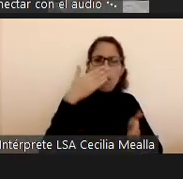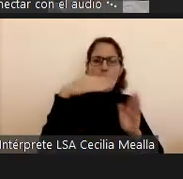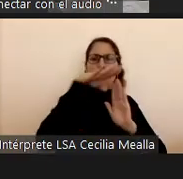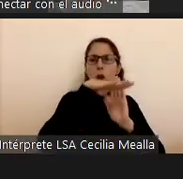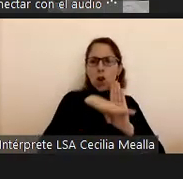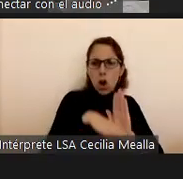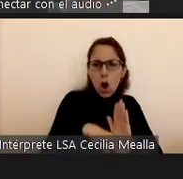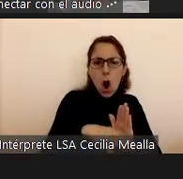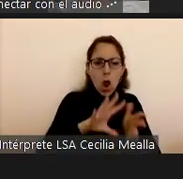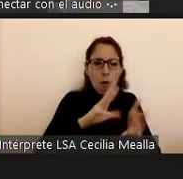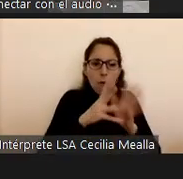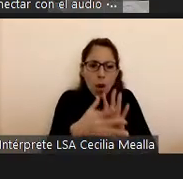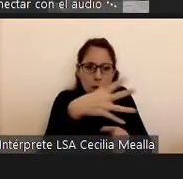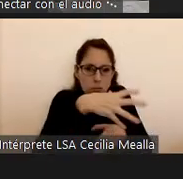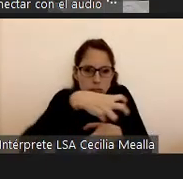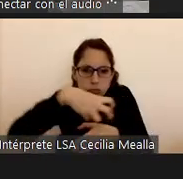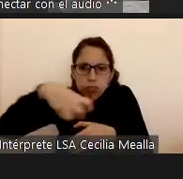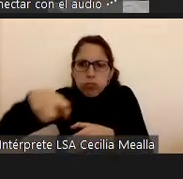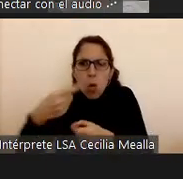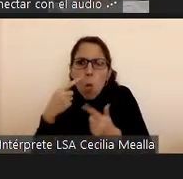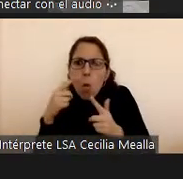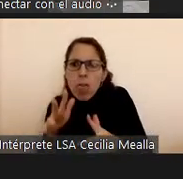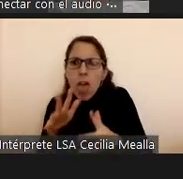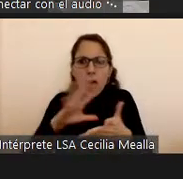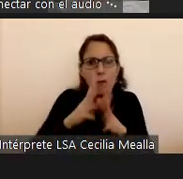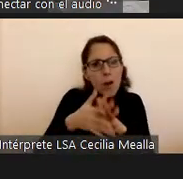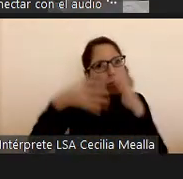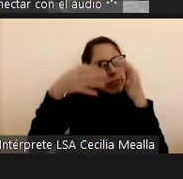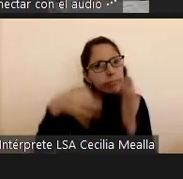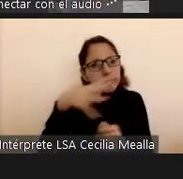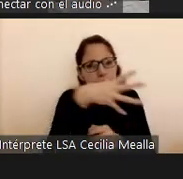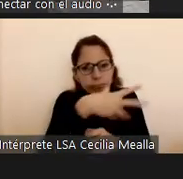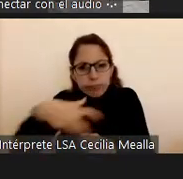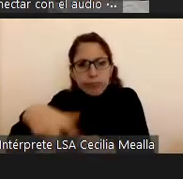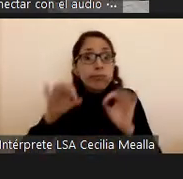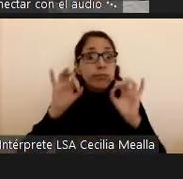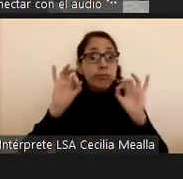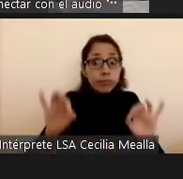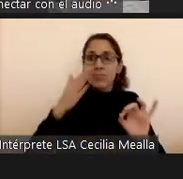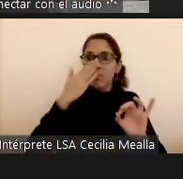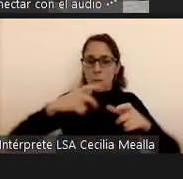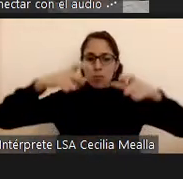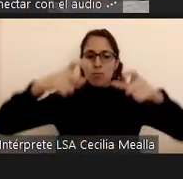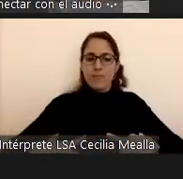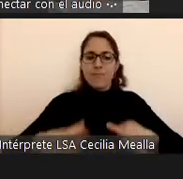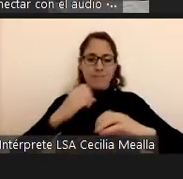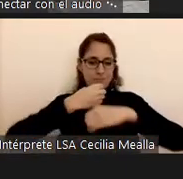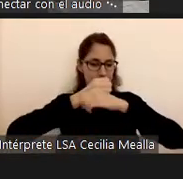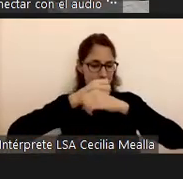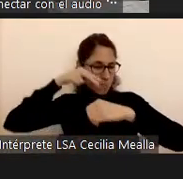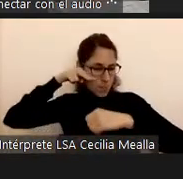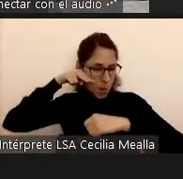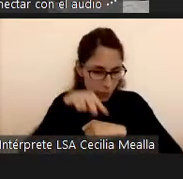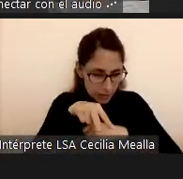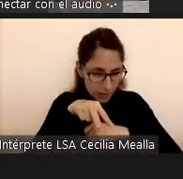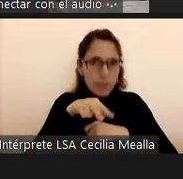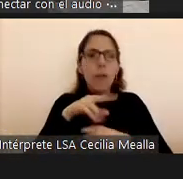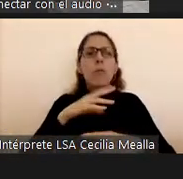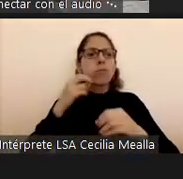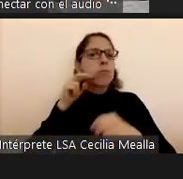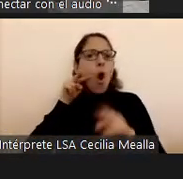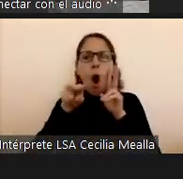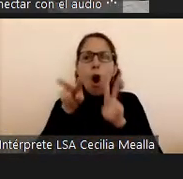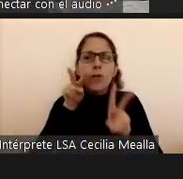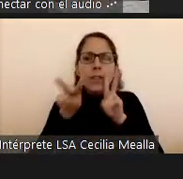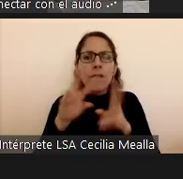cantidad adecuada, se inicia el procesamiento con la observación directa. Entonces hay dos tipos de metodologías para hacer esta